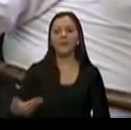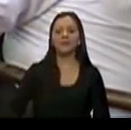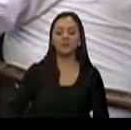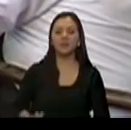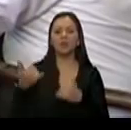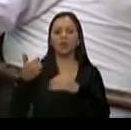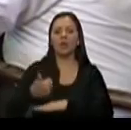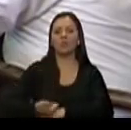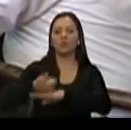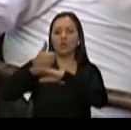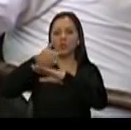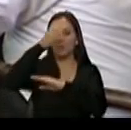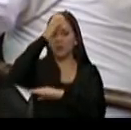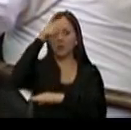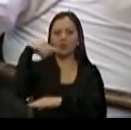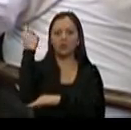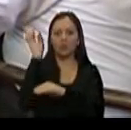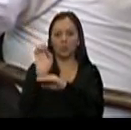Episcopal Ecuatoriana.